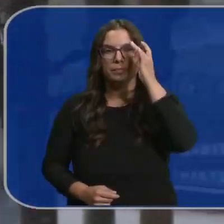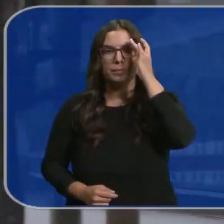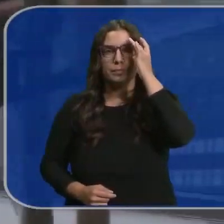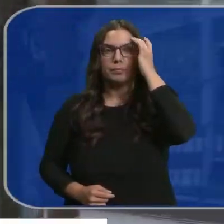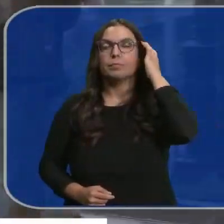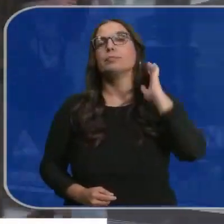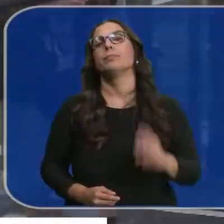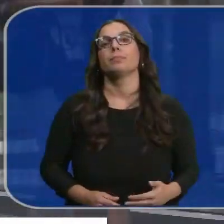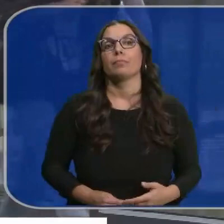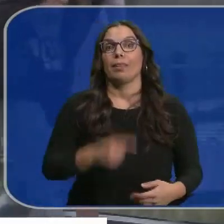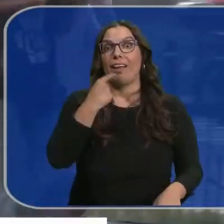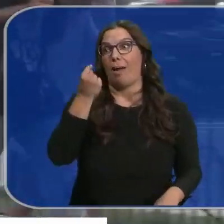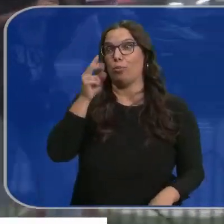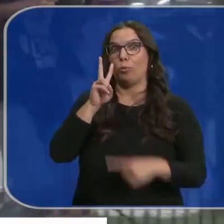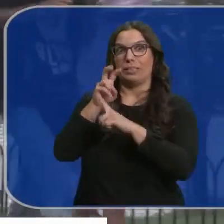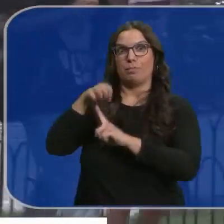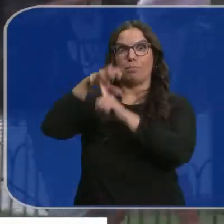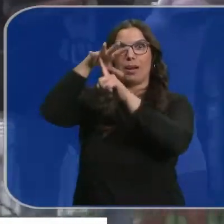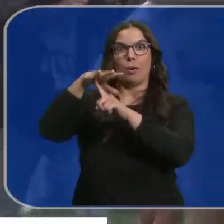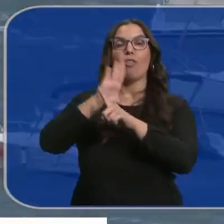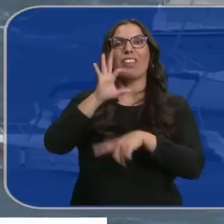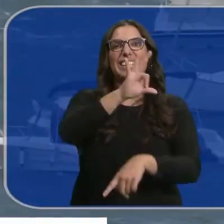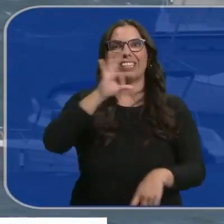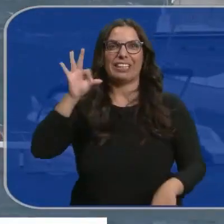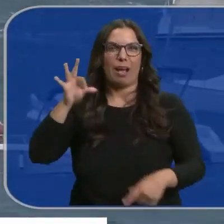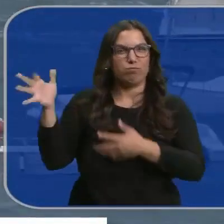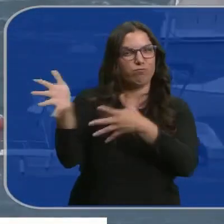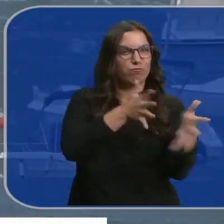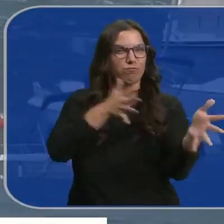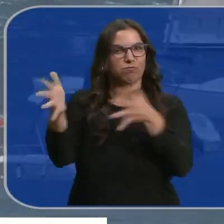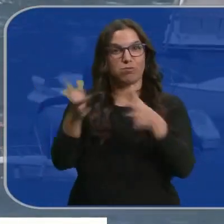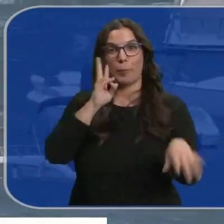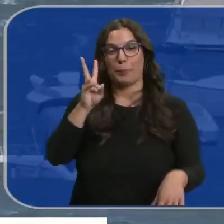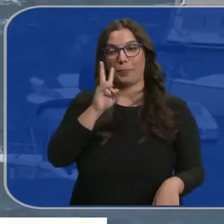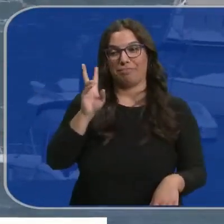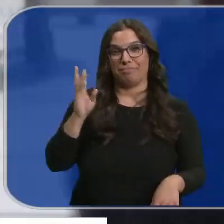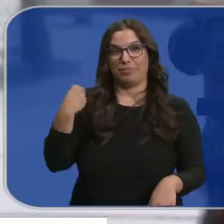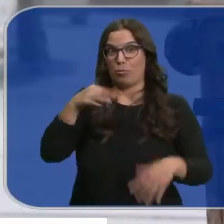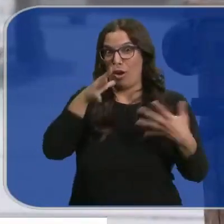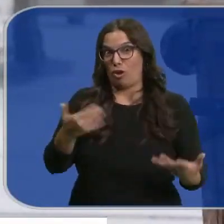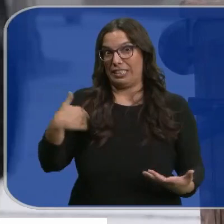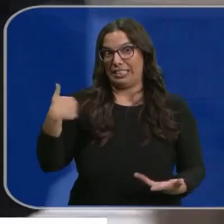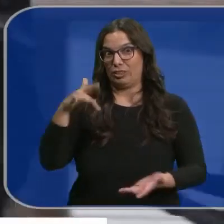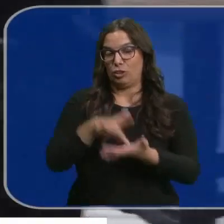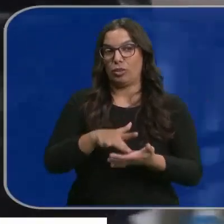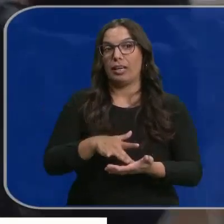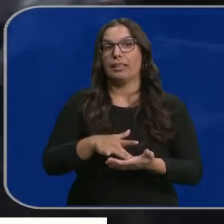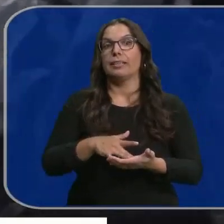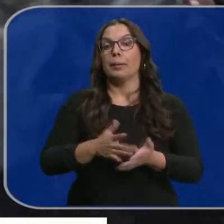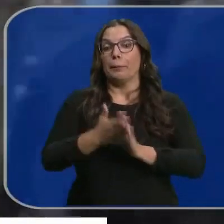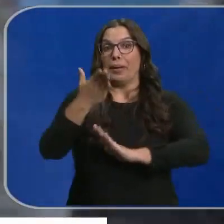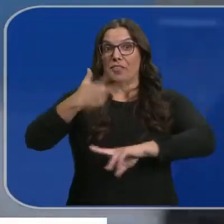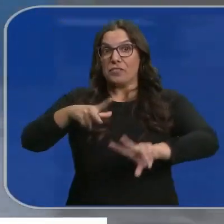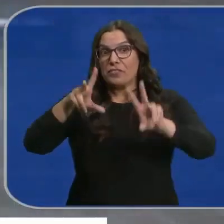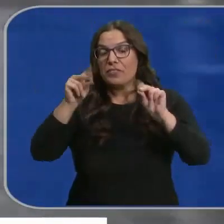A punto de salir volando los paraguas en San Sebastián. Es la imagen que nos deja el temporal que tenemos encima. Ya está llegando a su